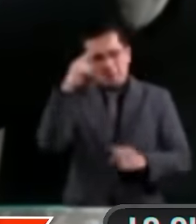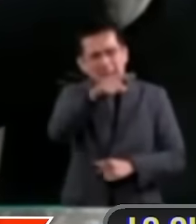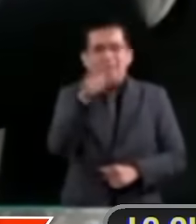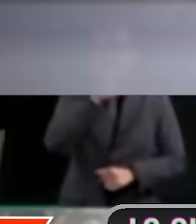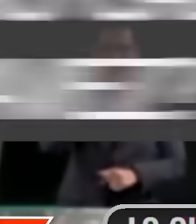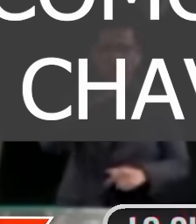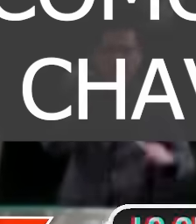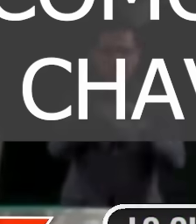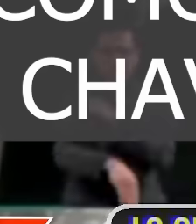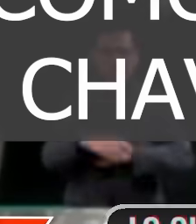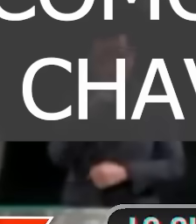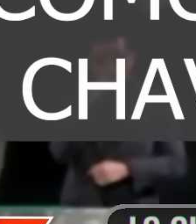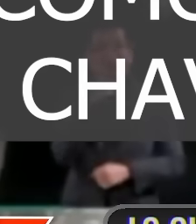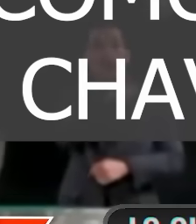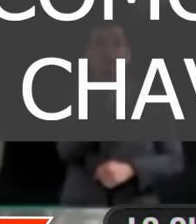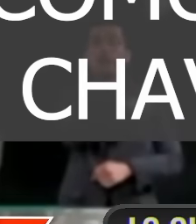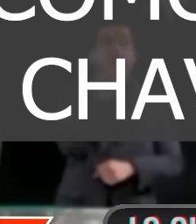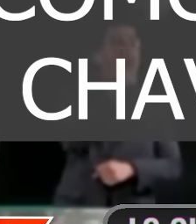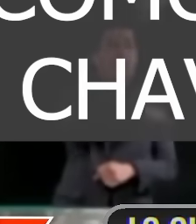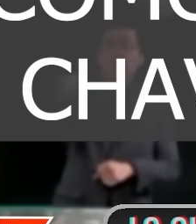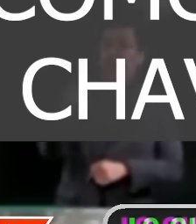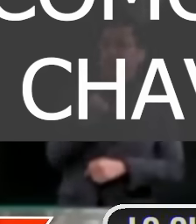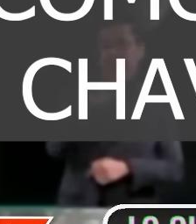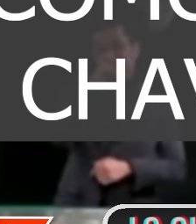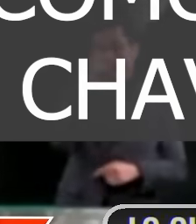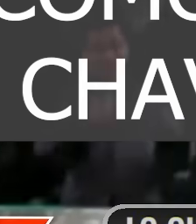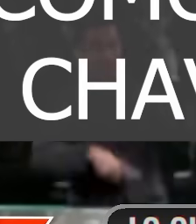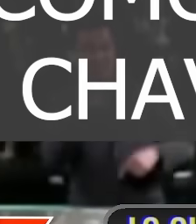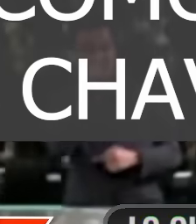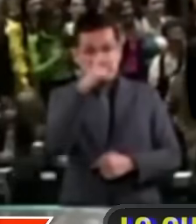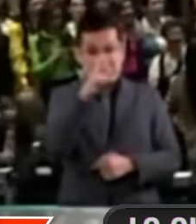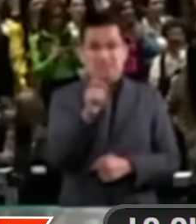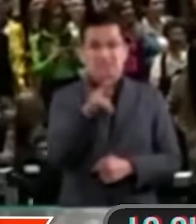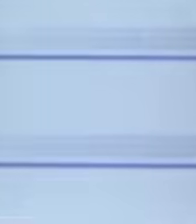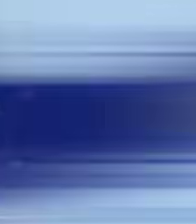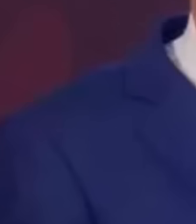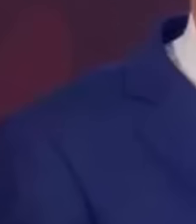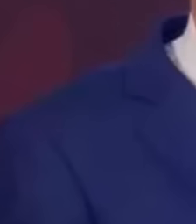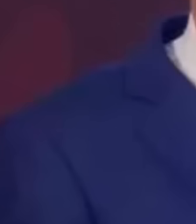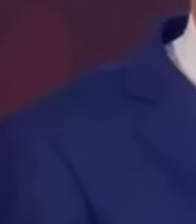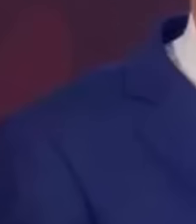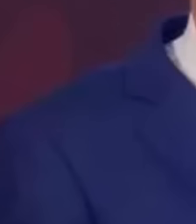hacernos amigos de los dictadores. Bravo. O el intento de destruir el INE y el INAI.